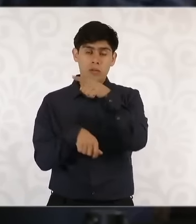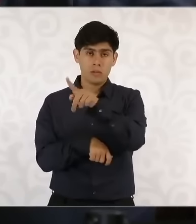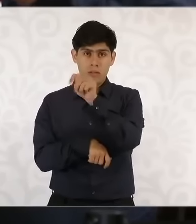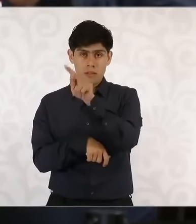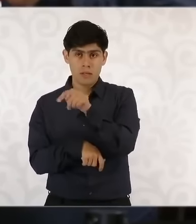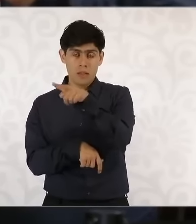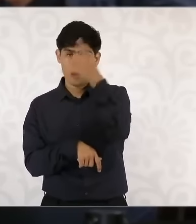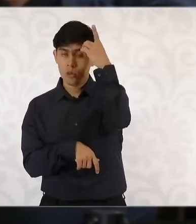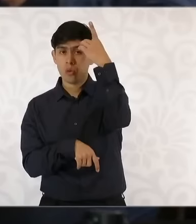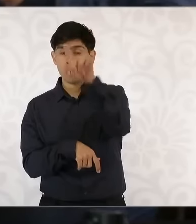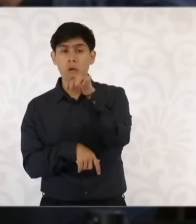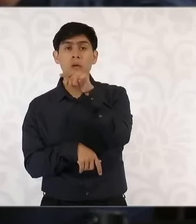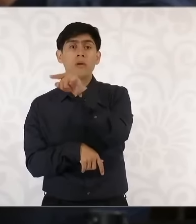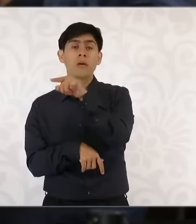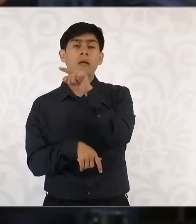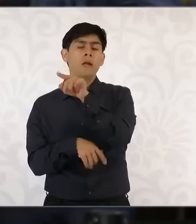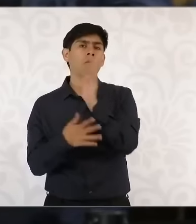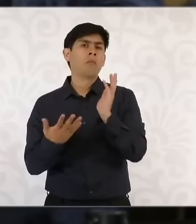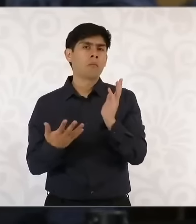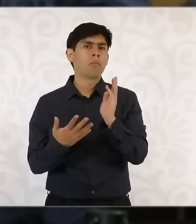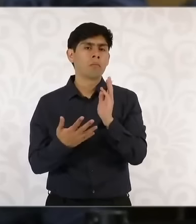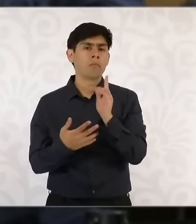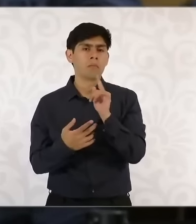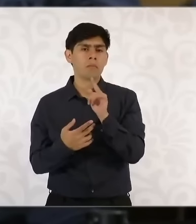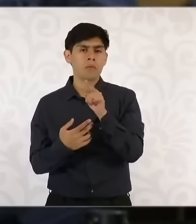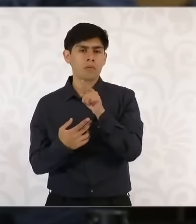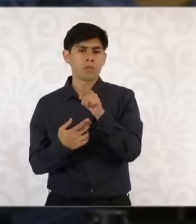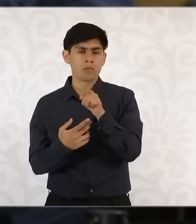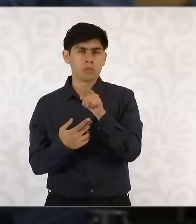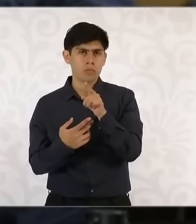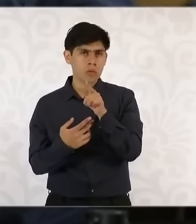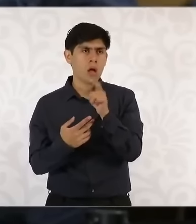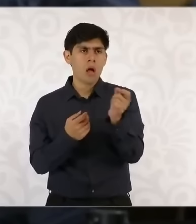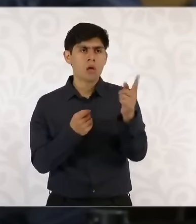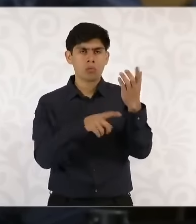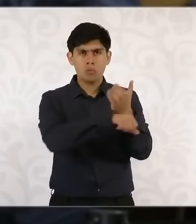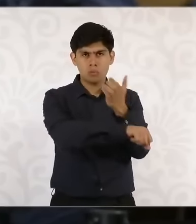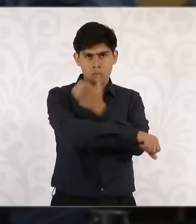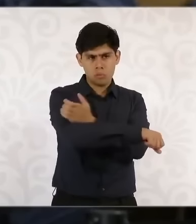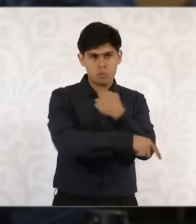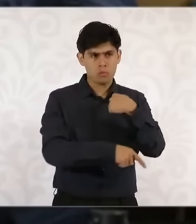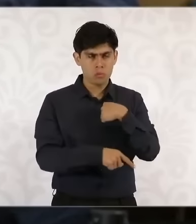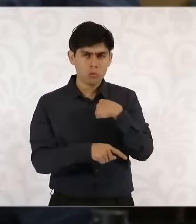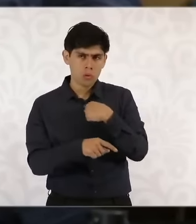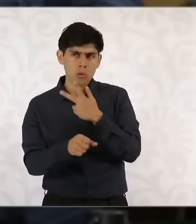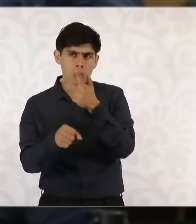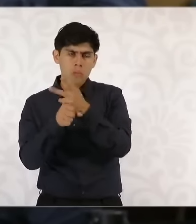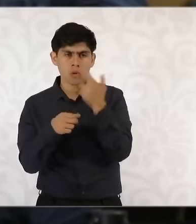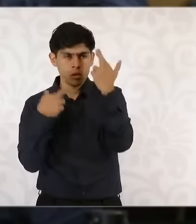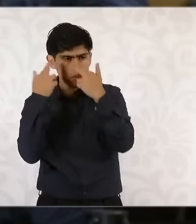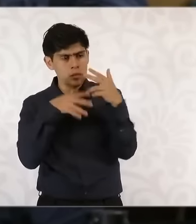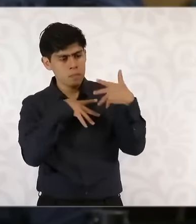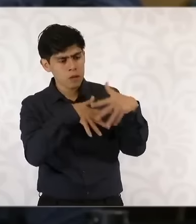de esa televisora, pues mandó, estuvimos varios compañeros cubriendo la